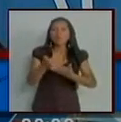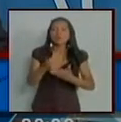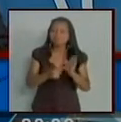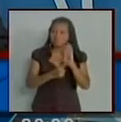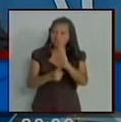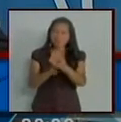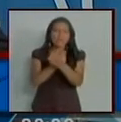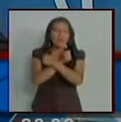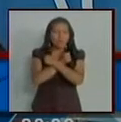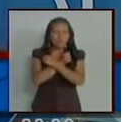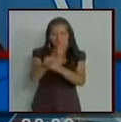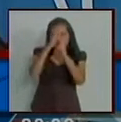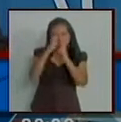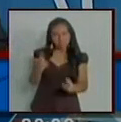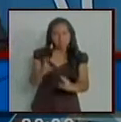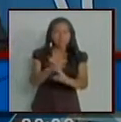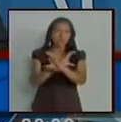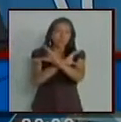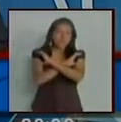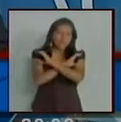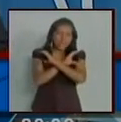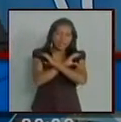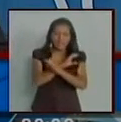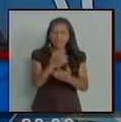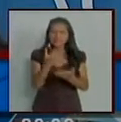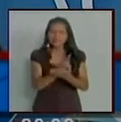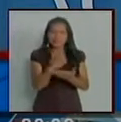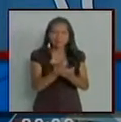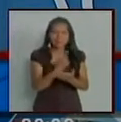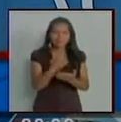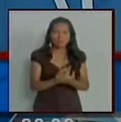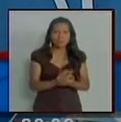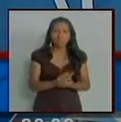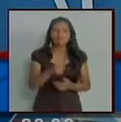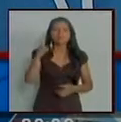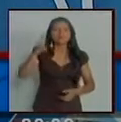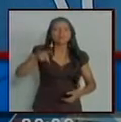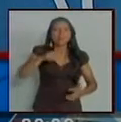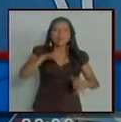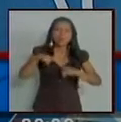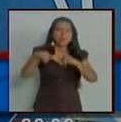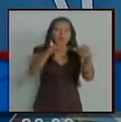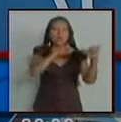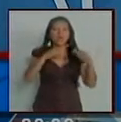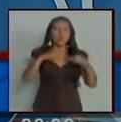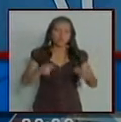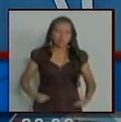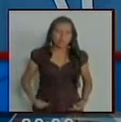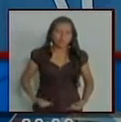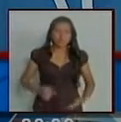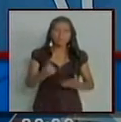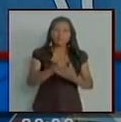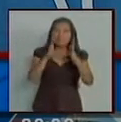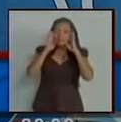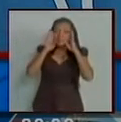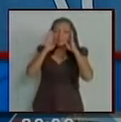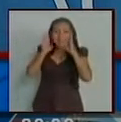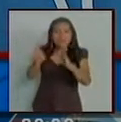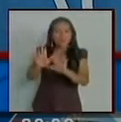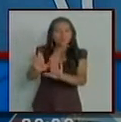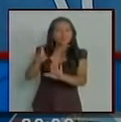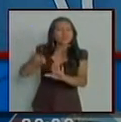mucho amor, con mucho cariño, con mucho afecto, que eso es lo que se necesita para con ellos, mucha atención a